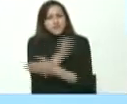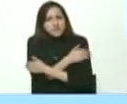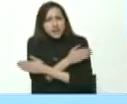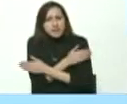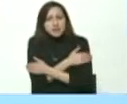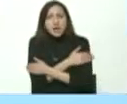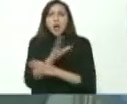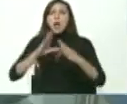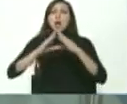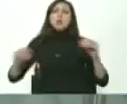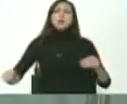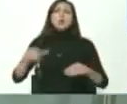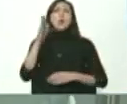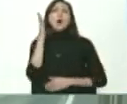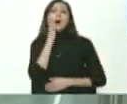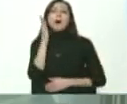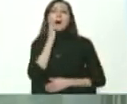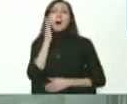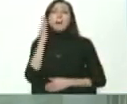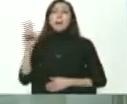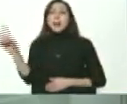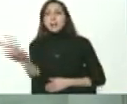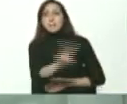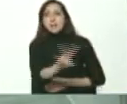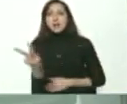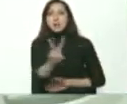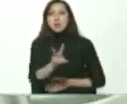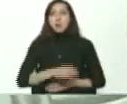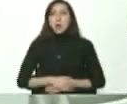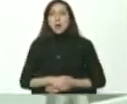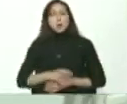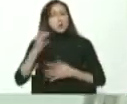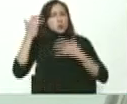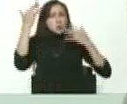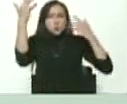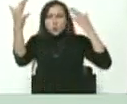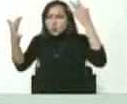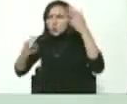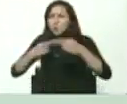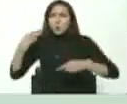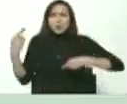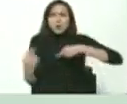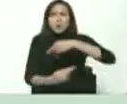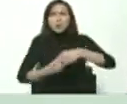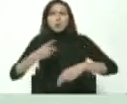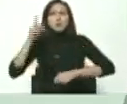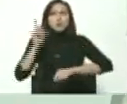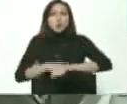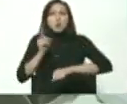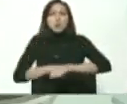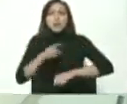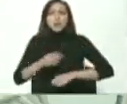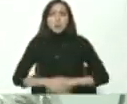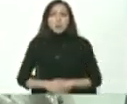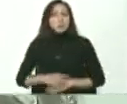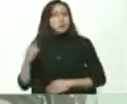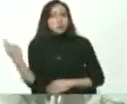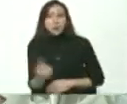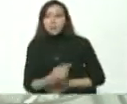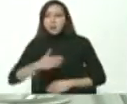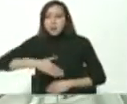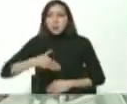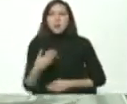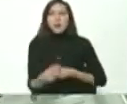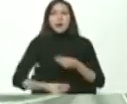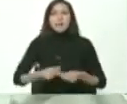a todas las madres de Venezuela. Aquí está un sueño en revolución, que solamente ha sido posible en revolución, y hoy